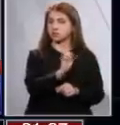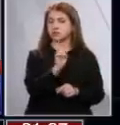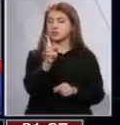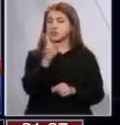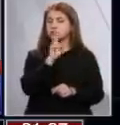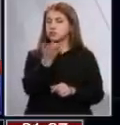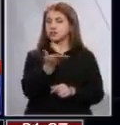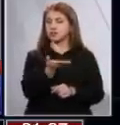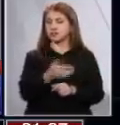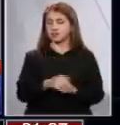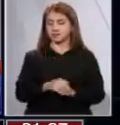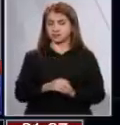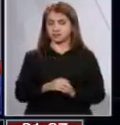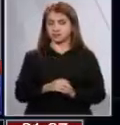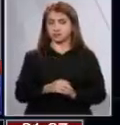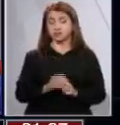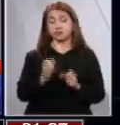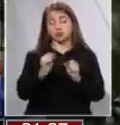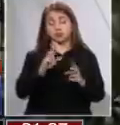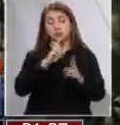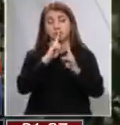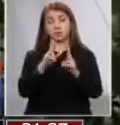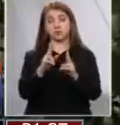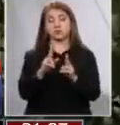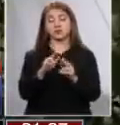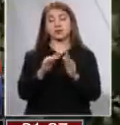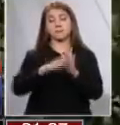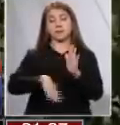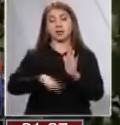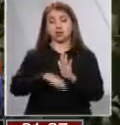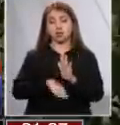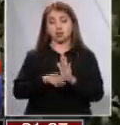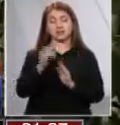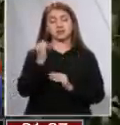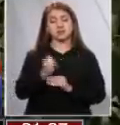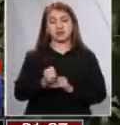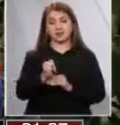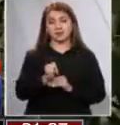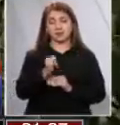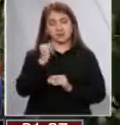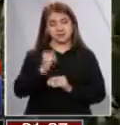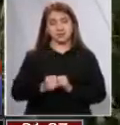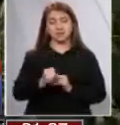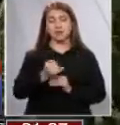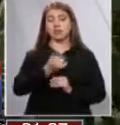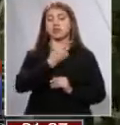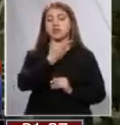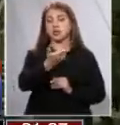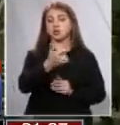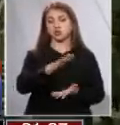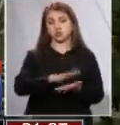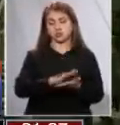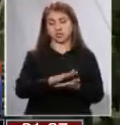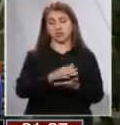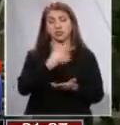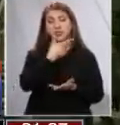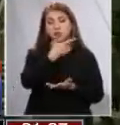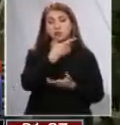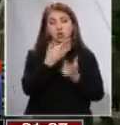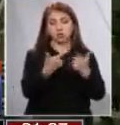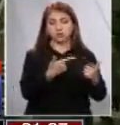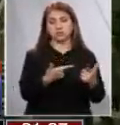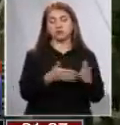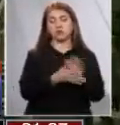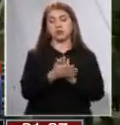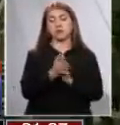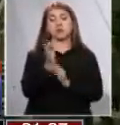usted? Lo que podemos responder, Mónica, es que los menores siempre tiene que haber una denuncia de por medio. Nosotros estamos hablando de